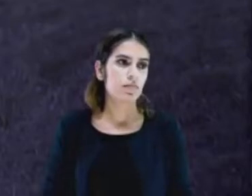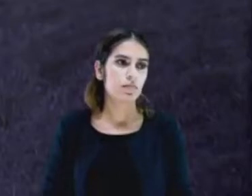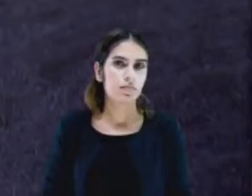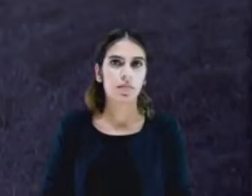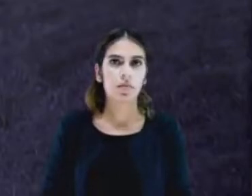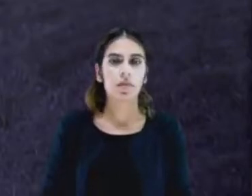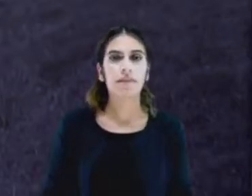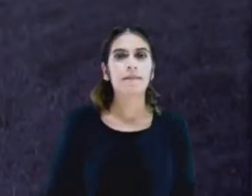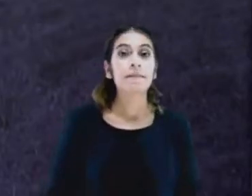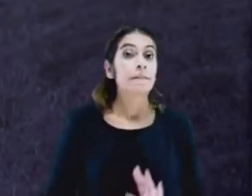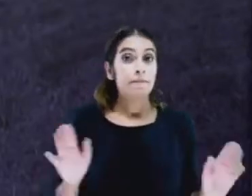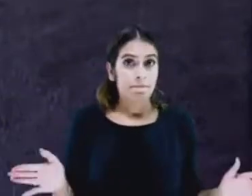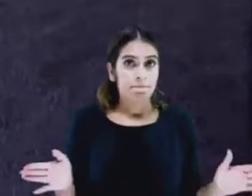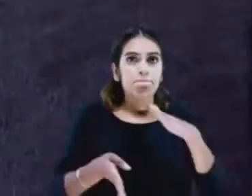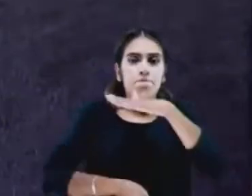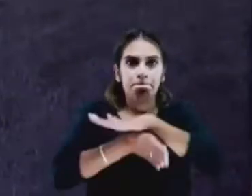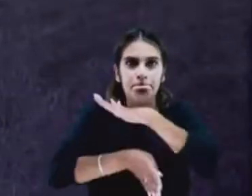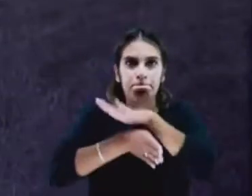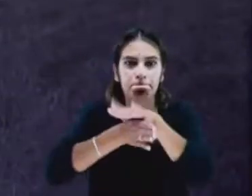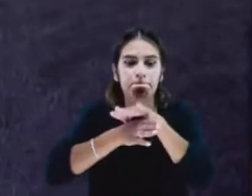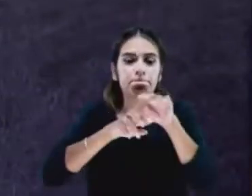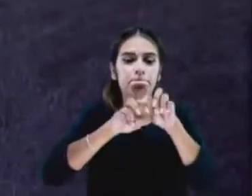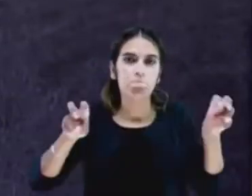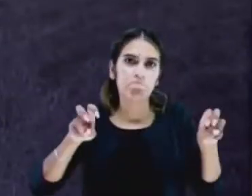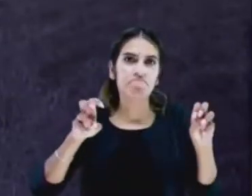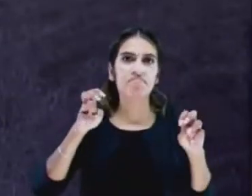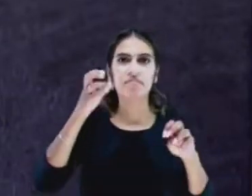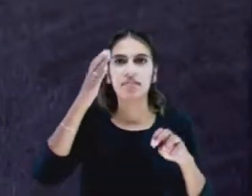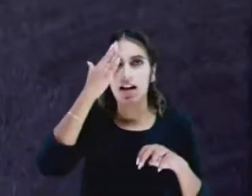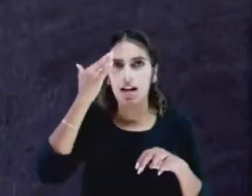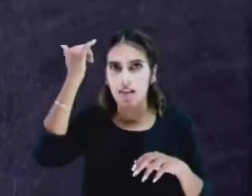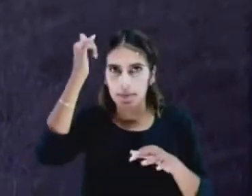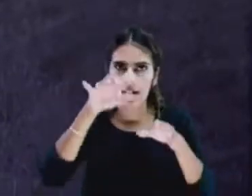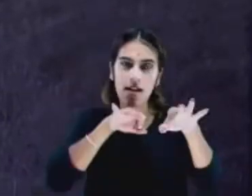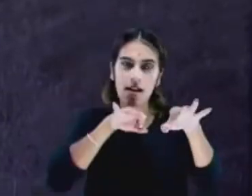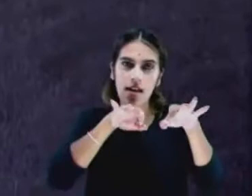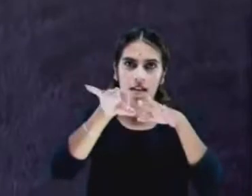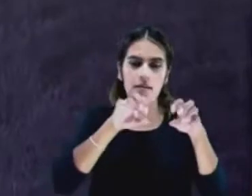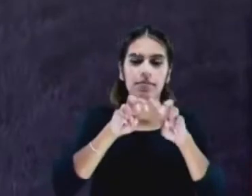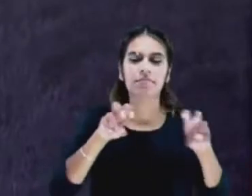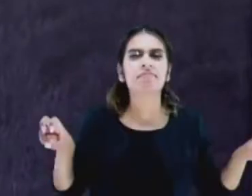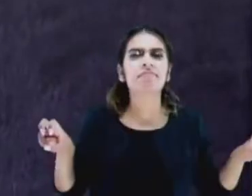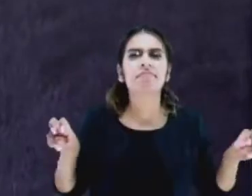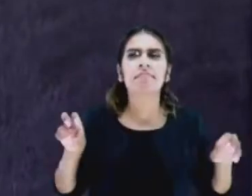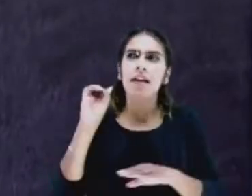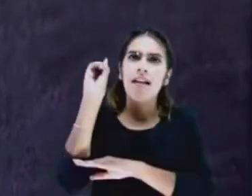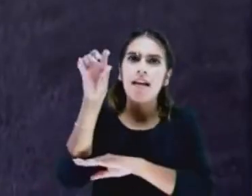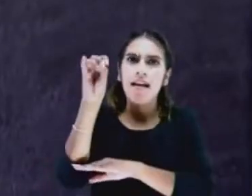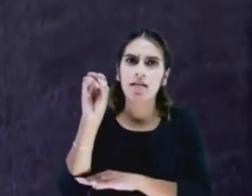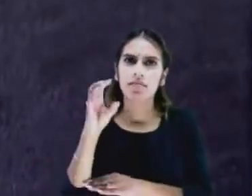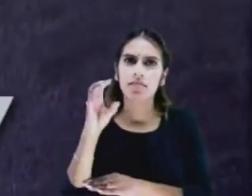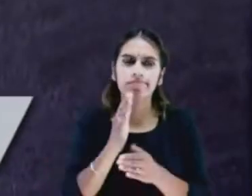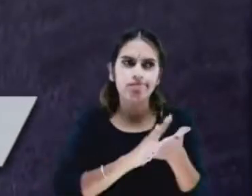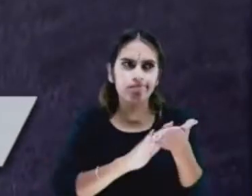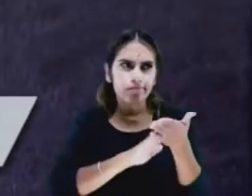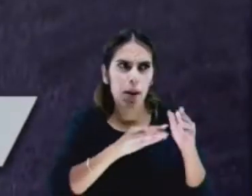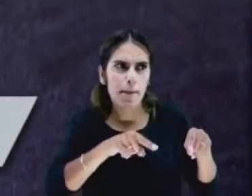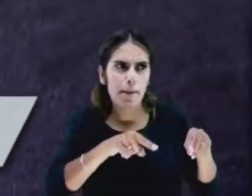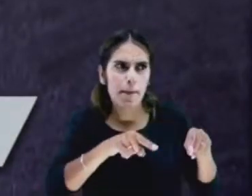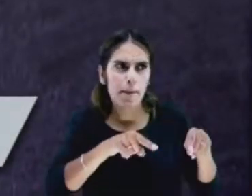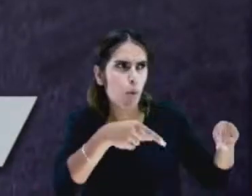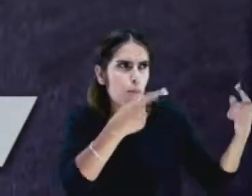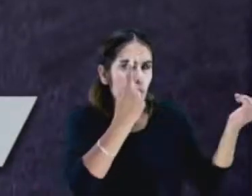continuamos con nuestra jornada académica con el panel solución de controversias judiciales y extrajudiciales